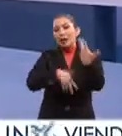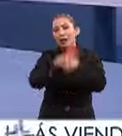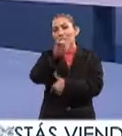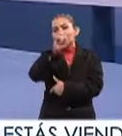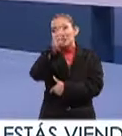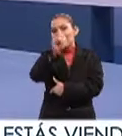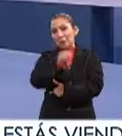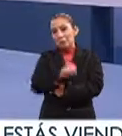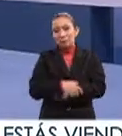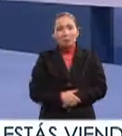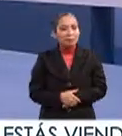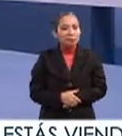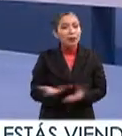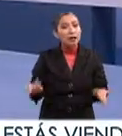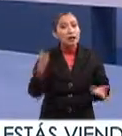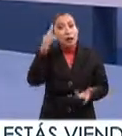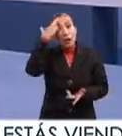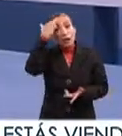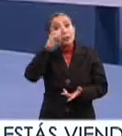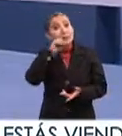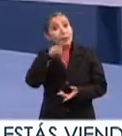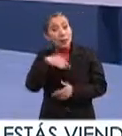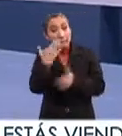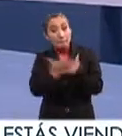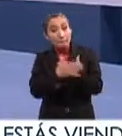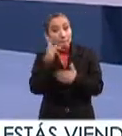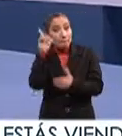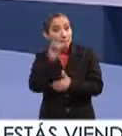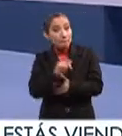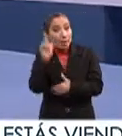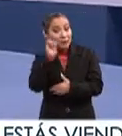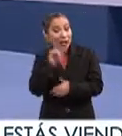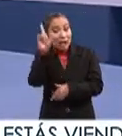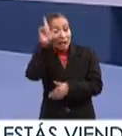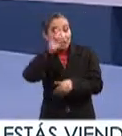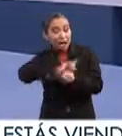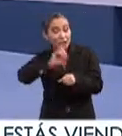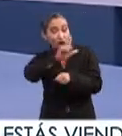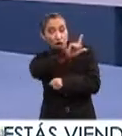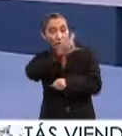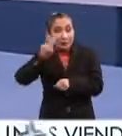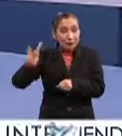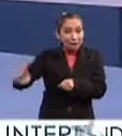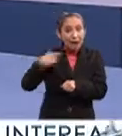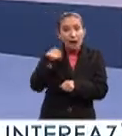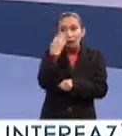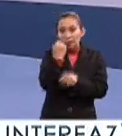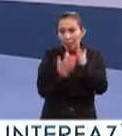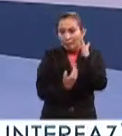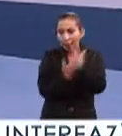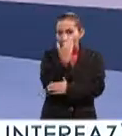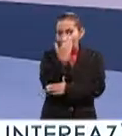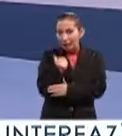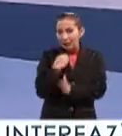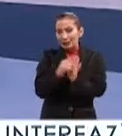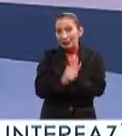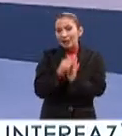señas mexicana, pero recuerden que tenemos una cita todos los días, de lunes a viernes a las 9 de la mañana